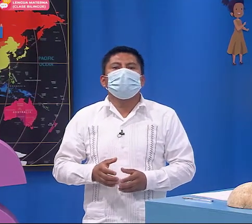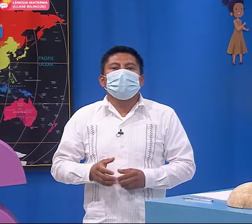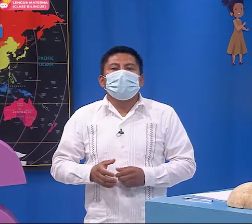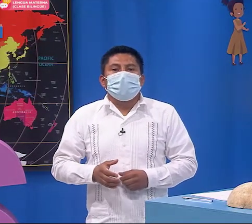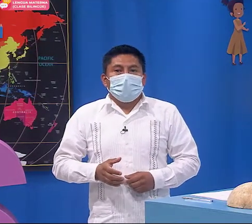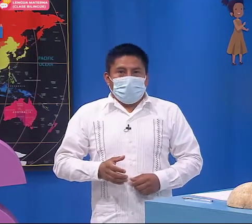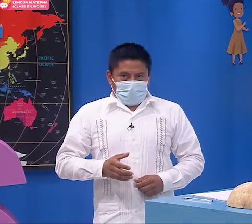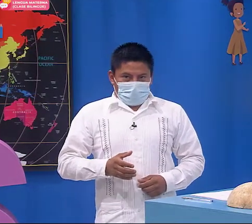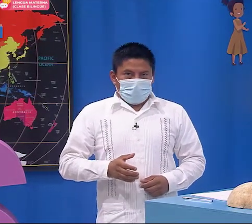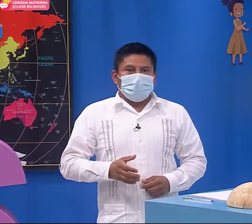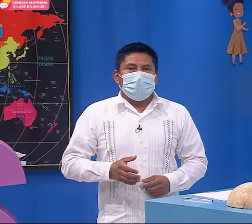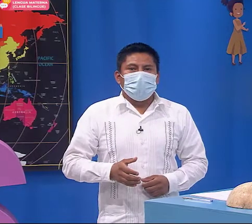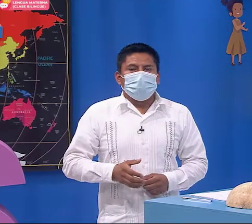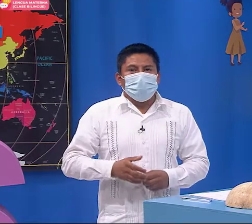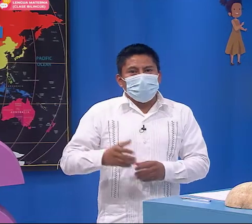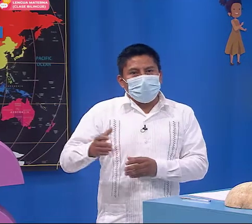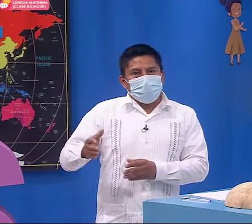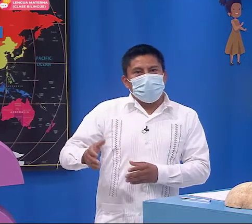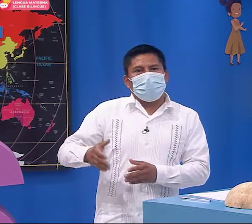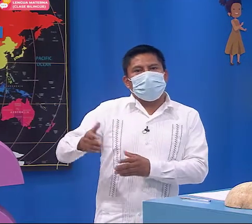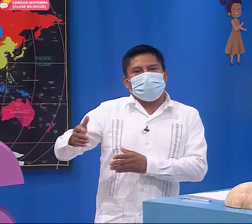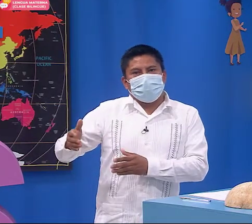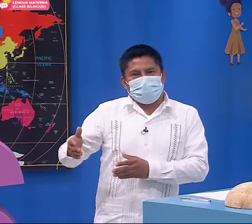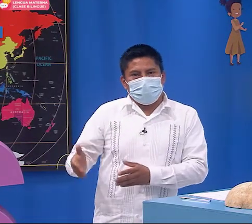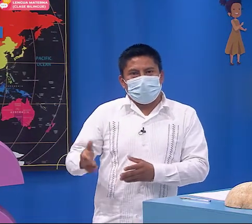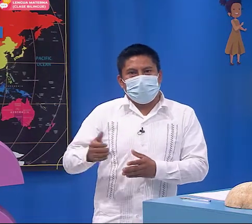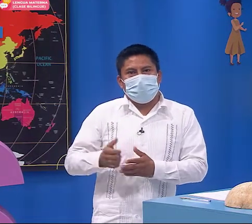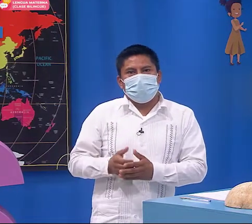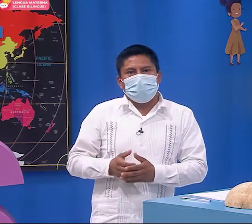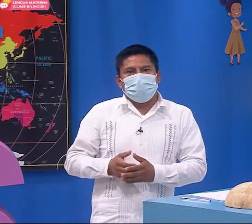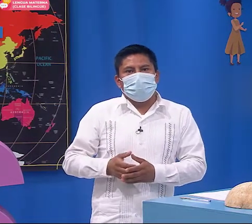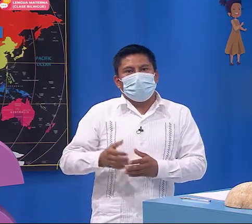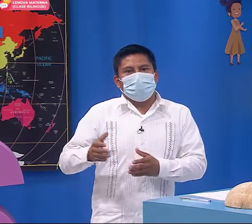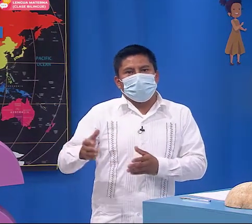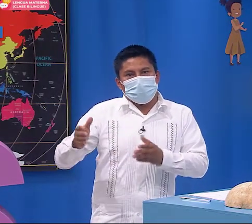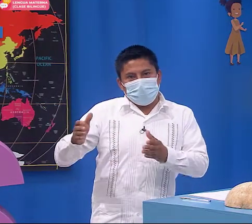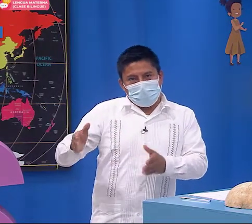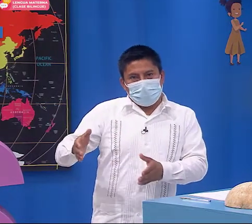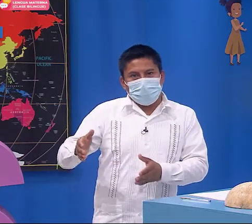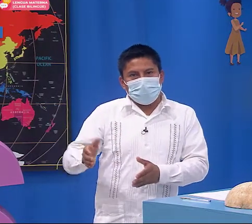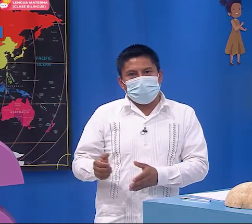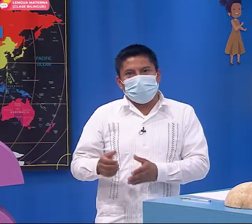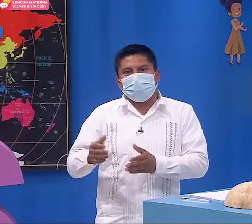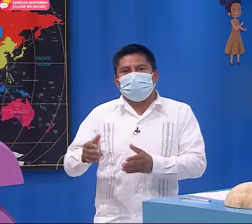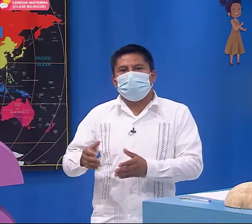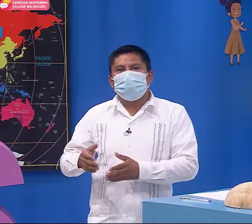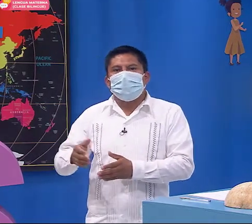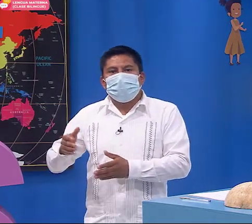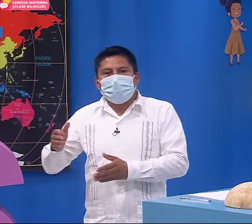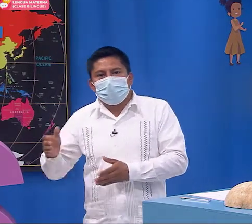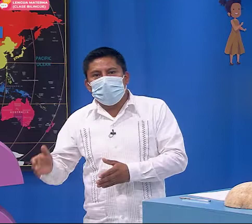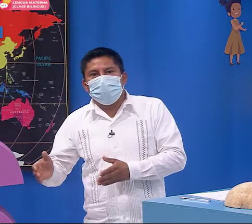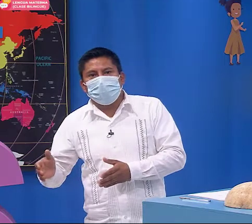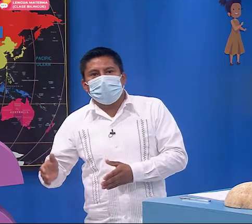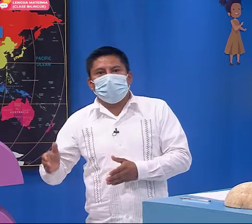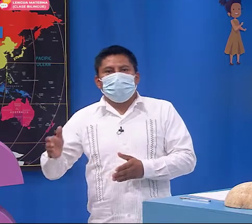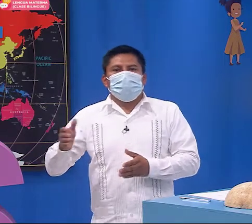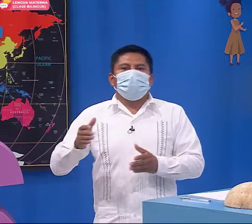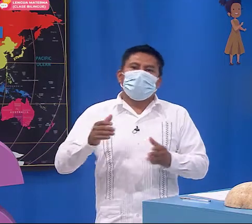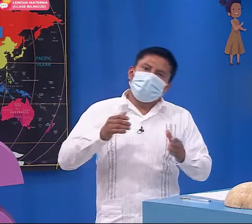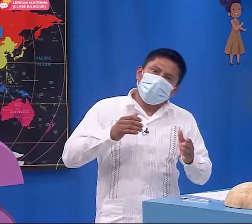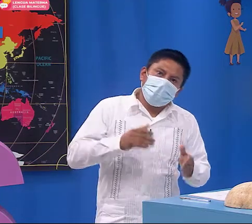rumino. Amos koyoli mana rutazu chizahala. Chito rumini gojin chito su saying